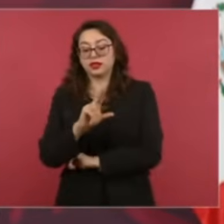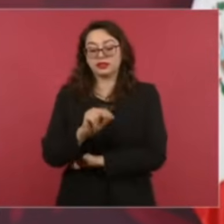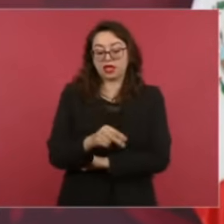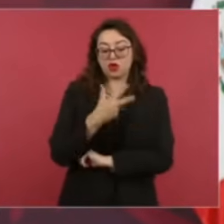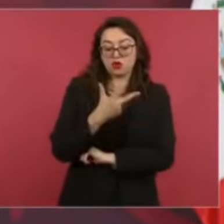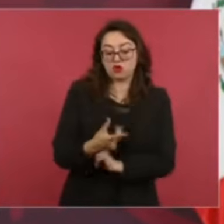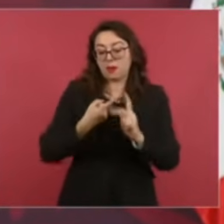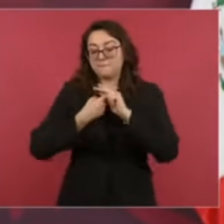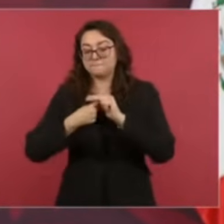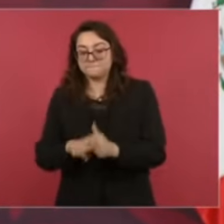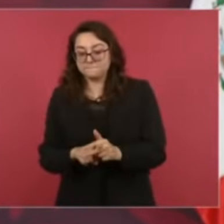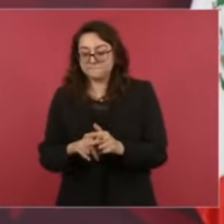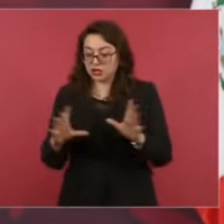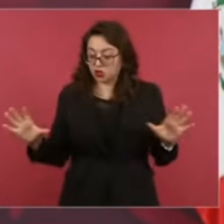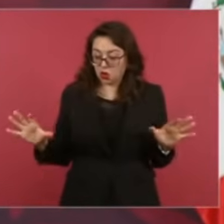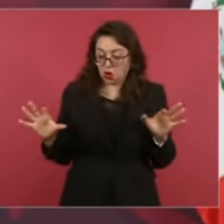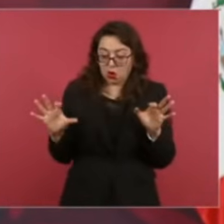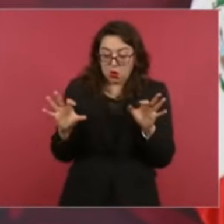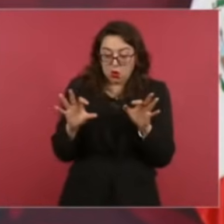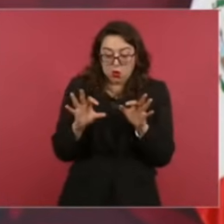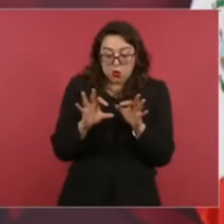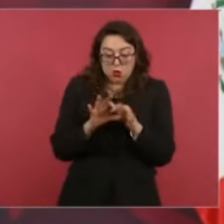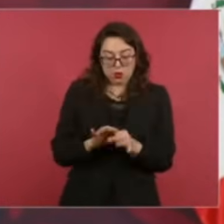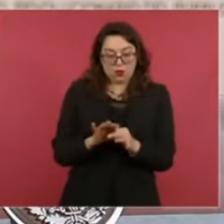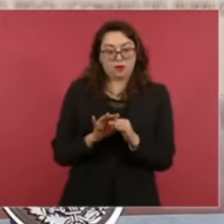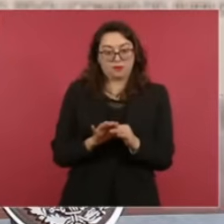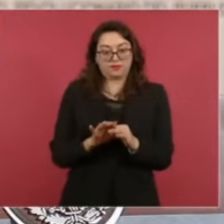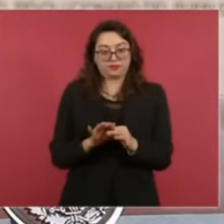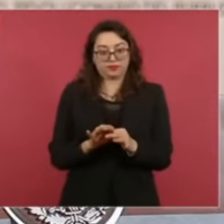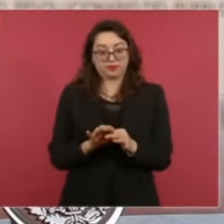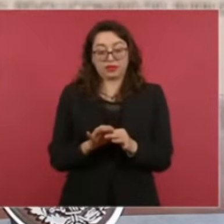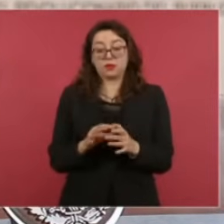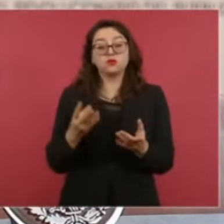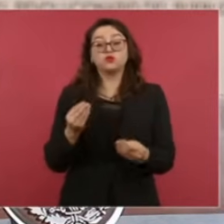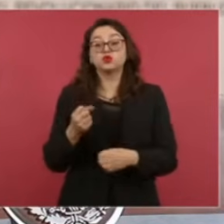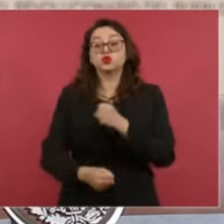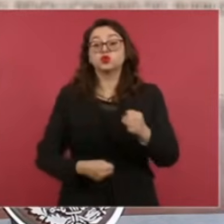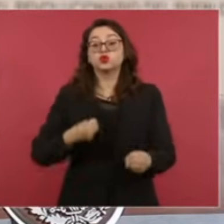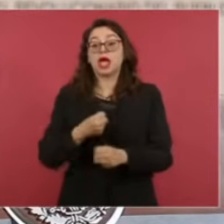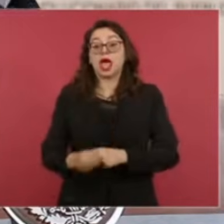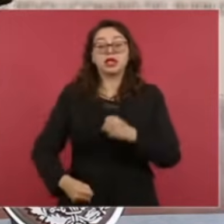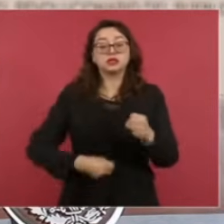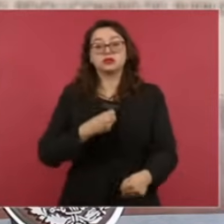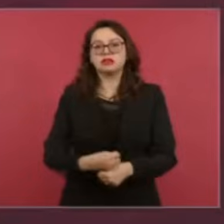fíjense cuánto tiempo tardaron engañando de que eran distintos